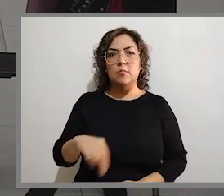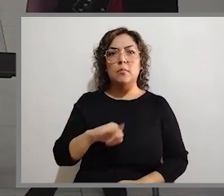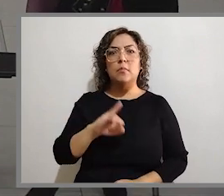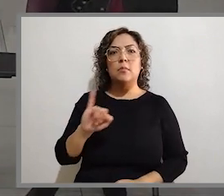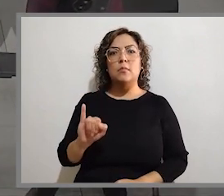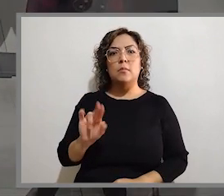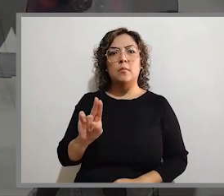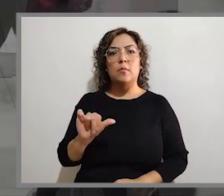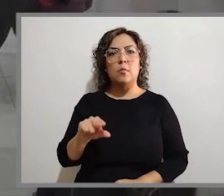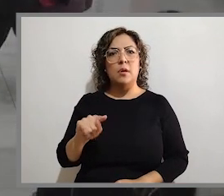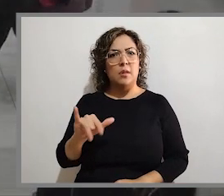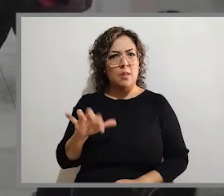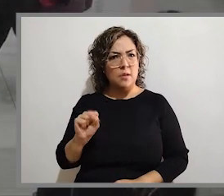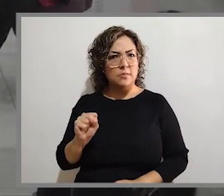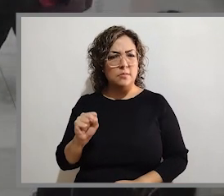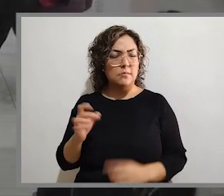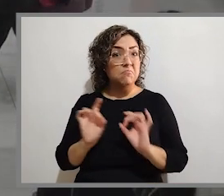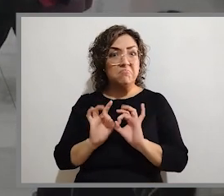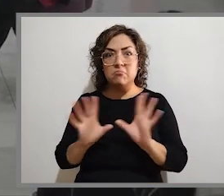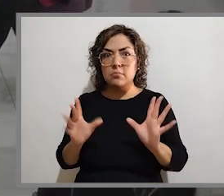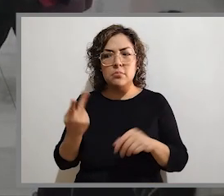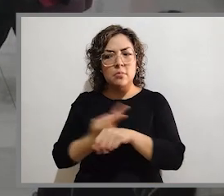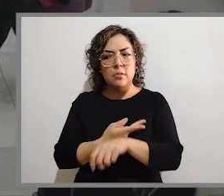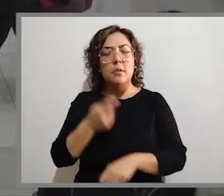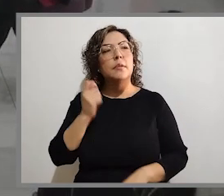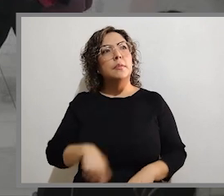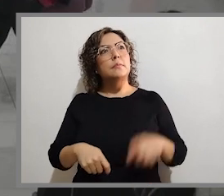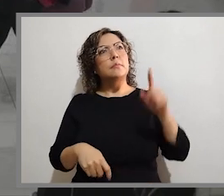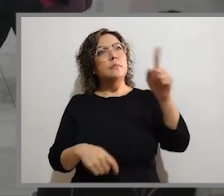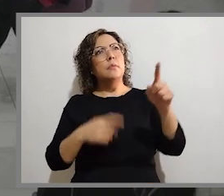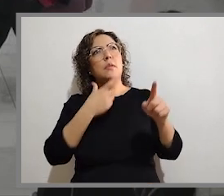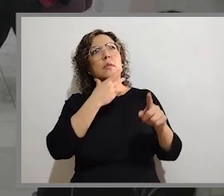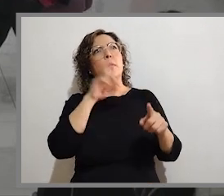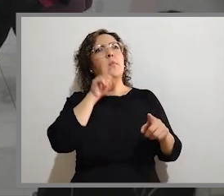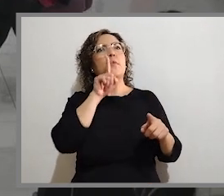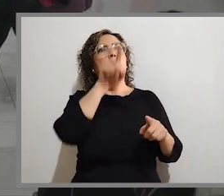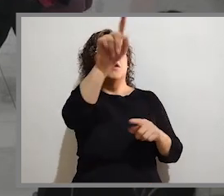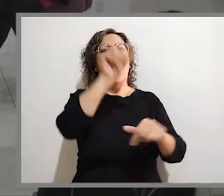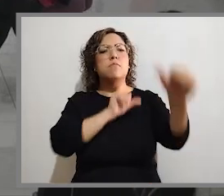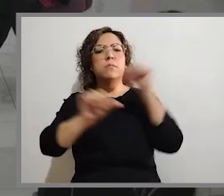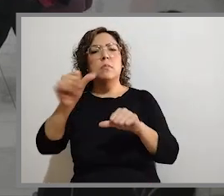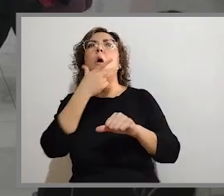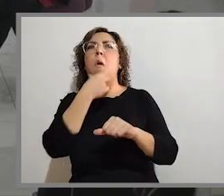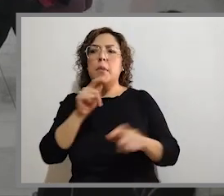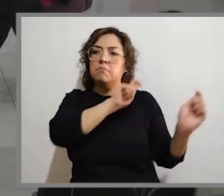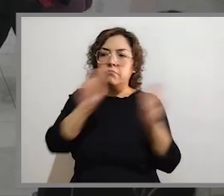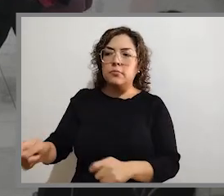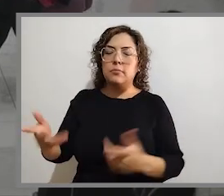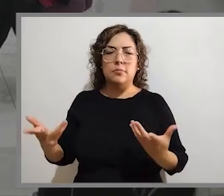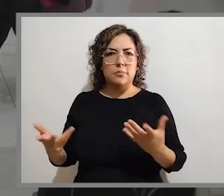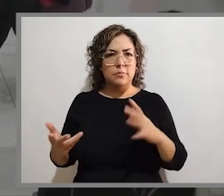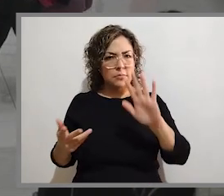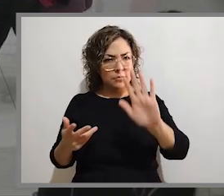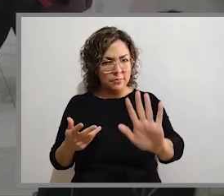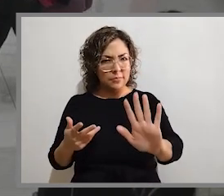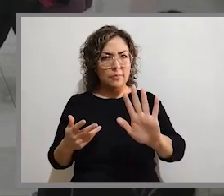de la fórmula. Y esta sentencia fue muy importante porque dijo, a ver, no, las mujeres tienen que ir